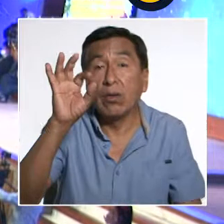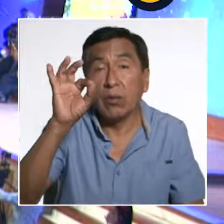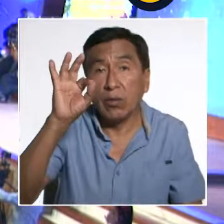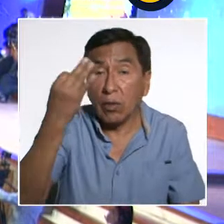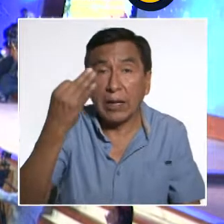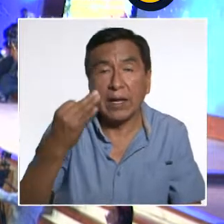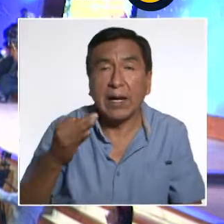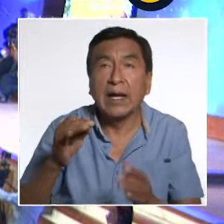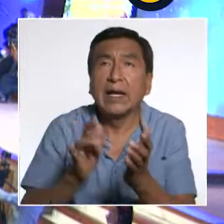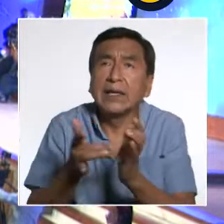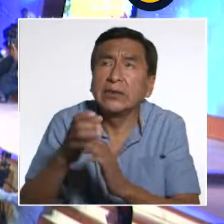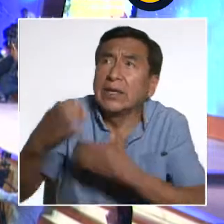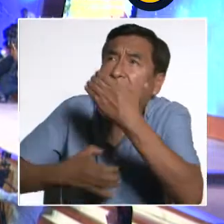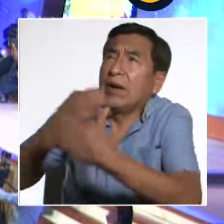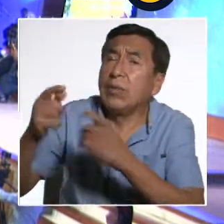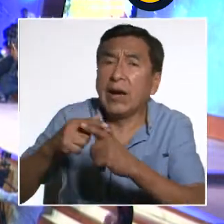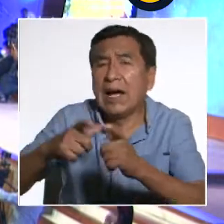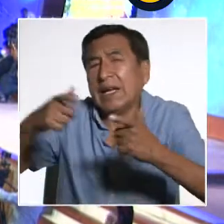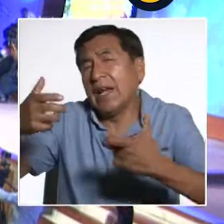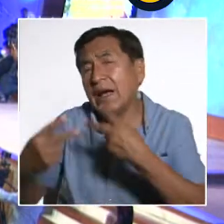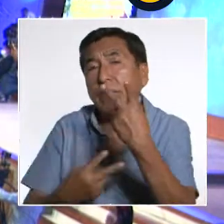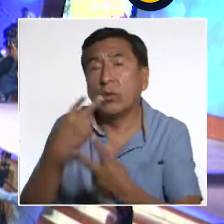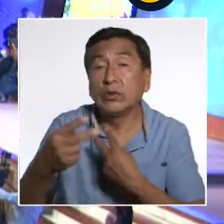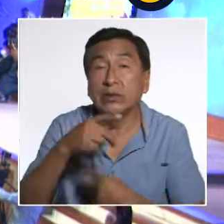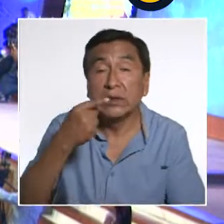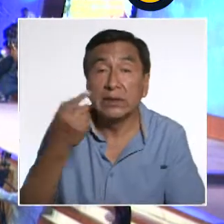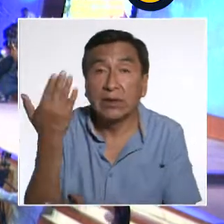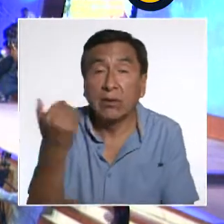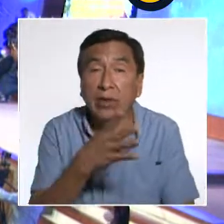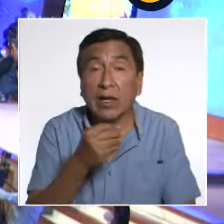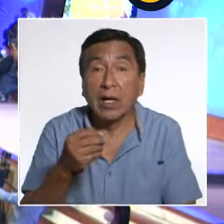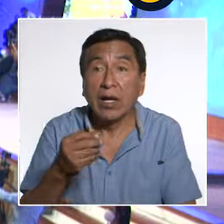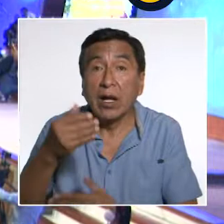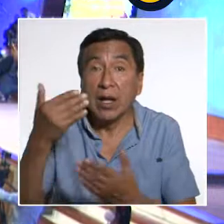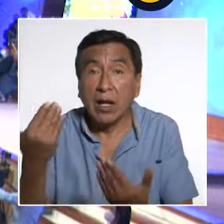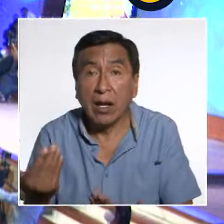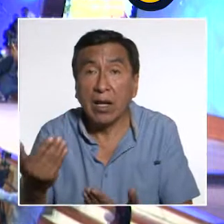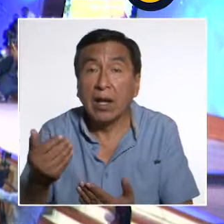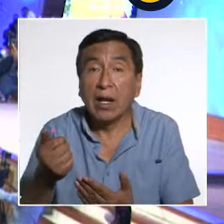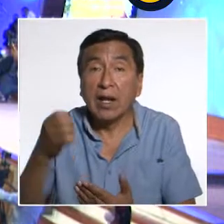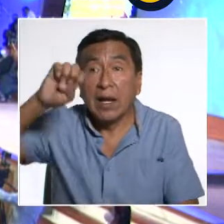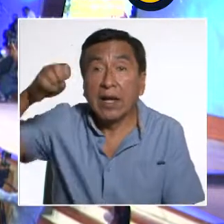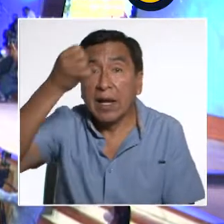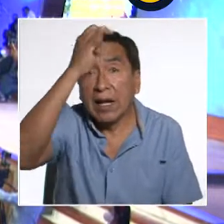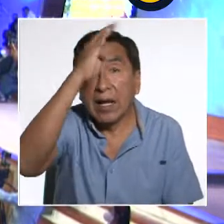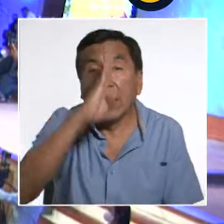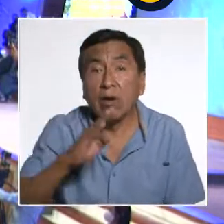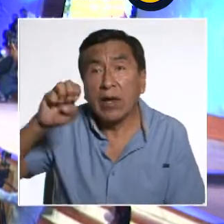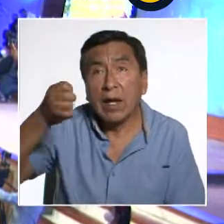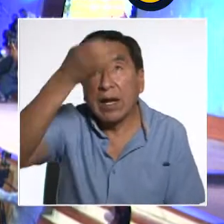Jesús clamó a gran voz diciendo: Eloi, Eloi, lama sabactani,